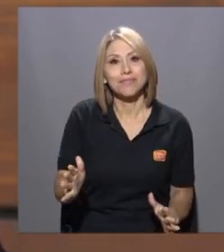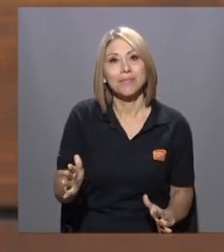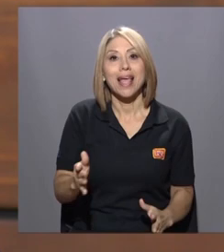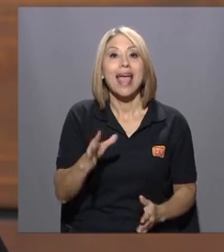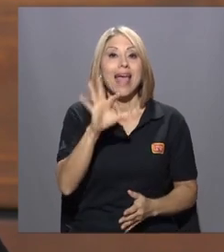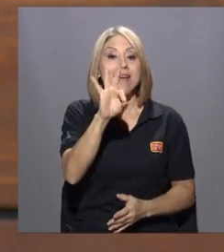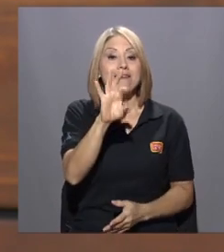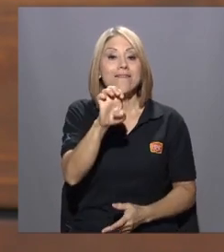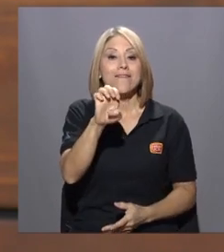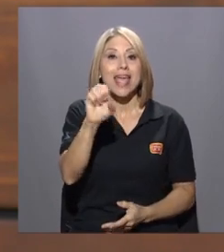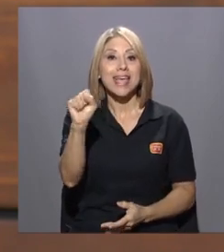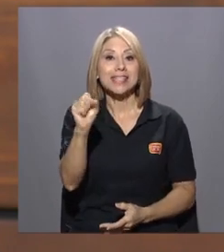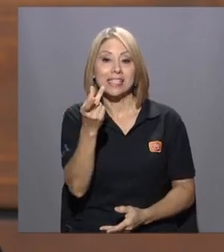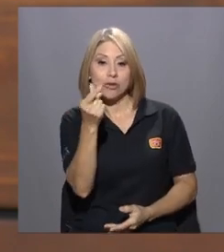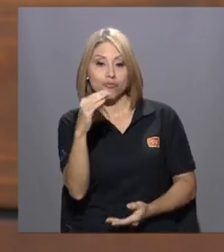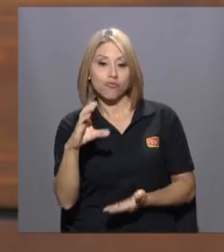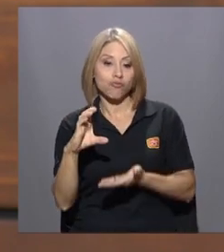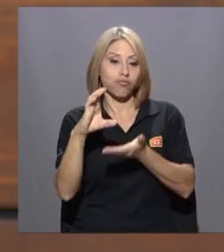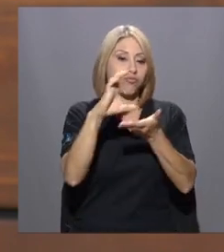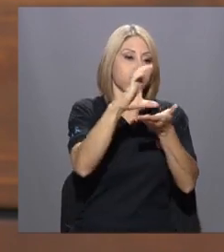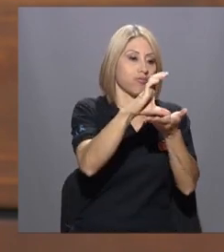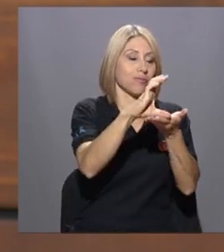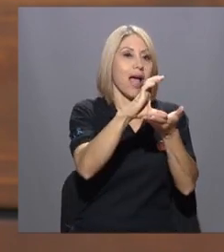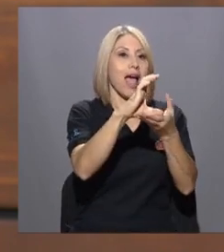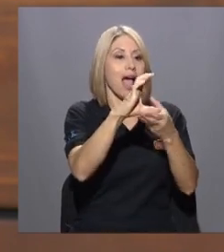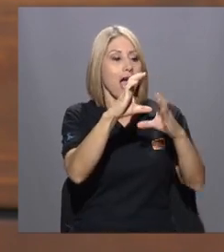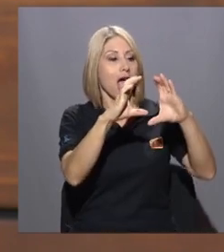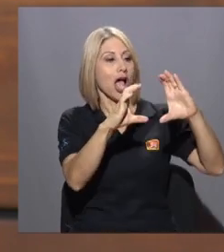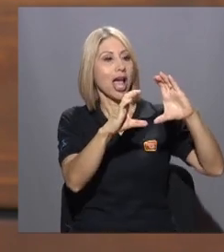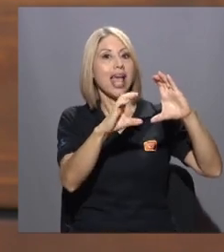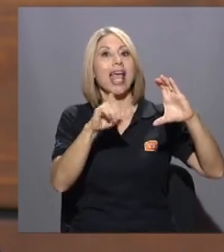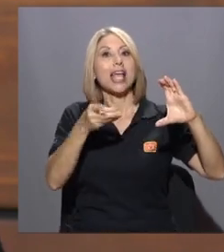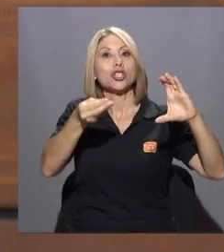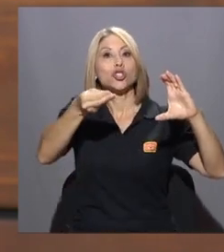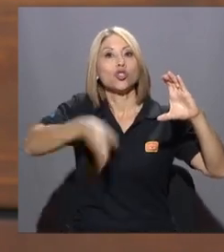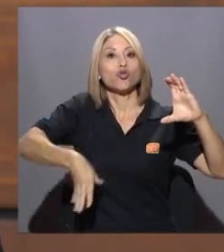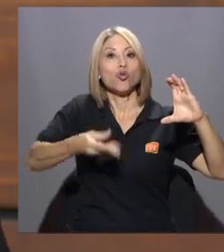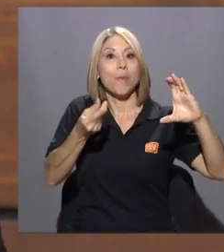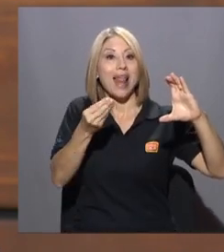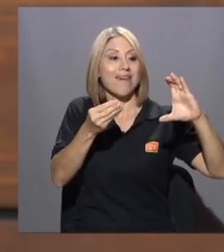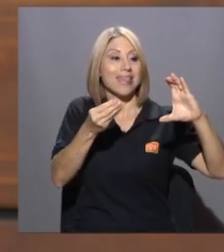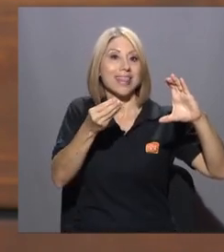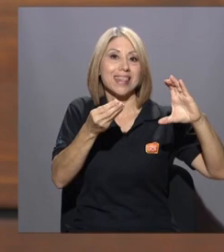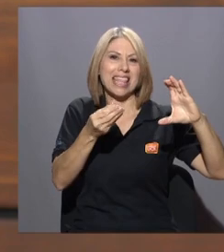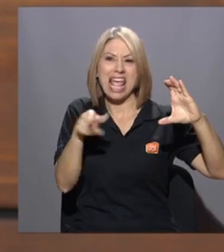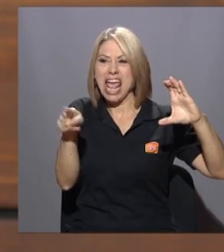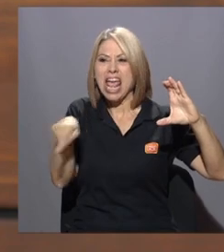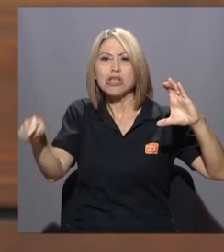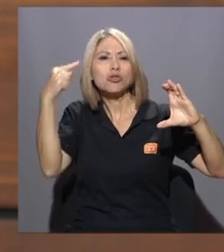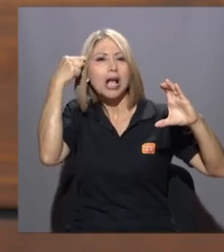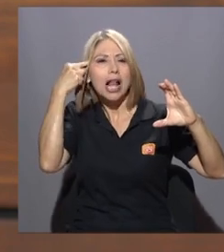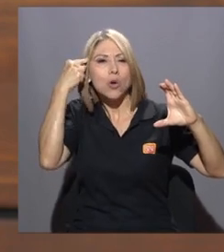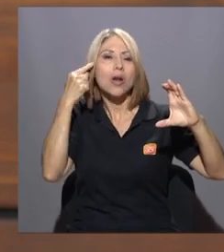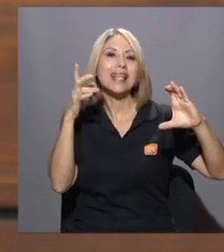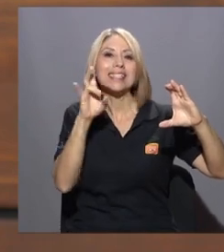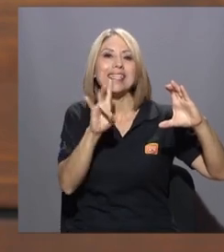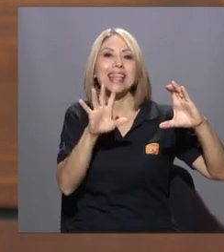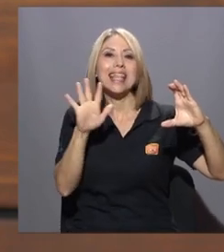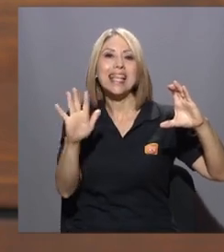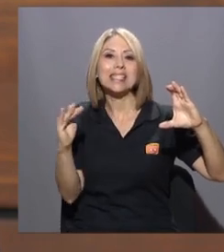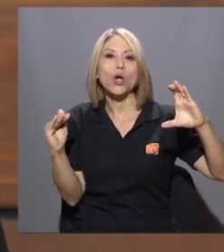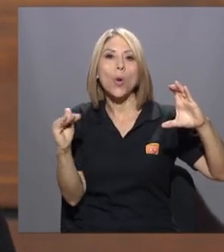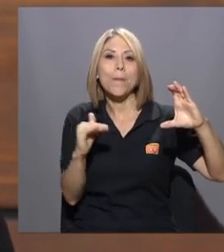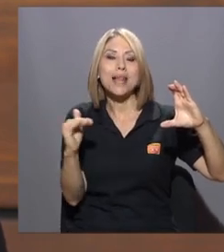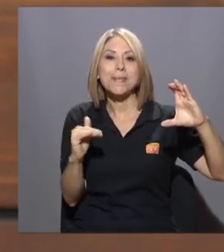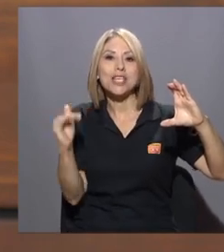FES tenemos que restar el superávit que ellos calculan en 75 mil millones de